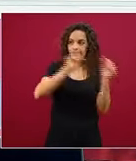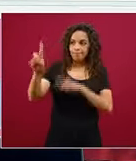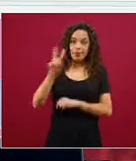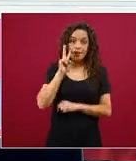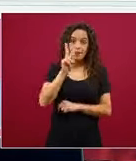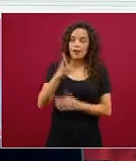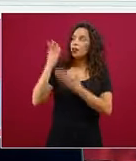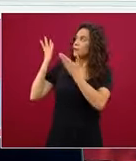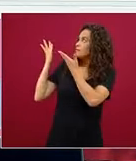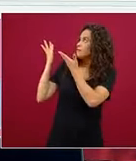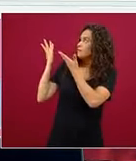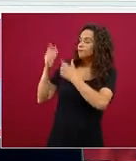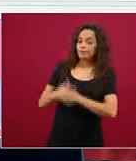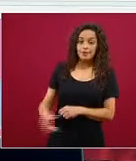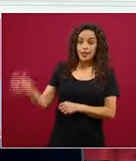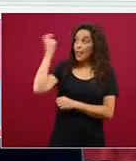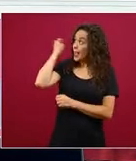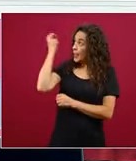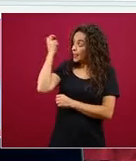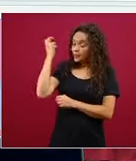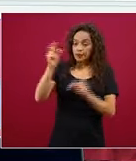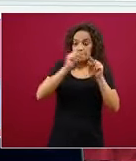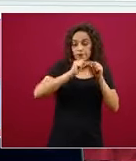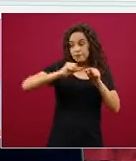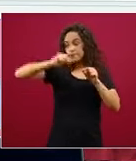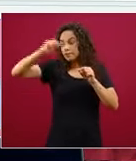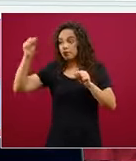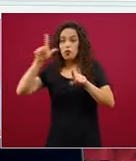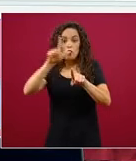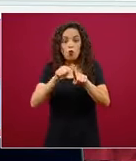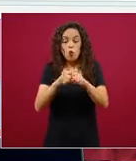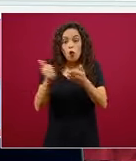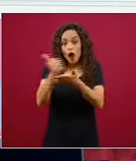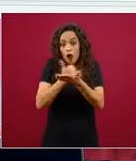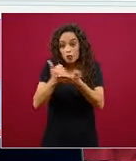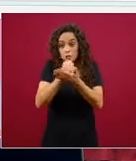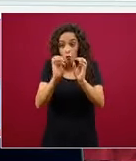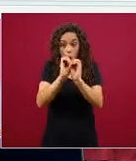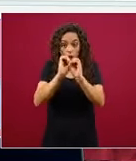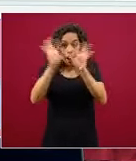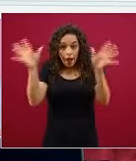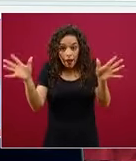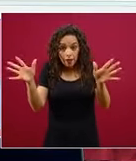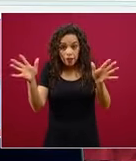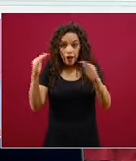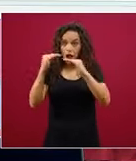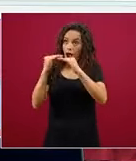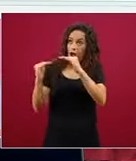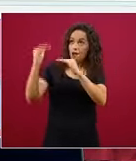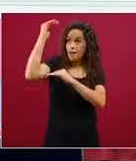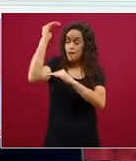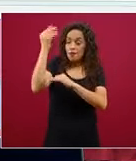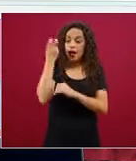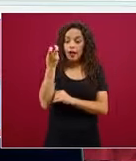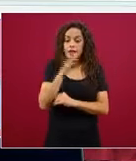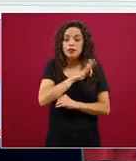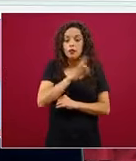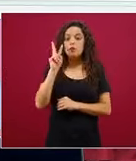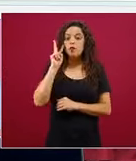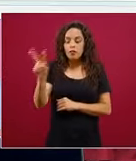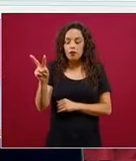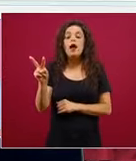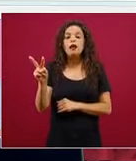diapositiva. Precisamente la línea de color azul claro, que es la línea superior, a la cual también le hemos estado dando